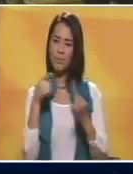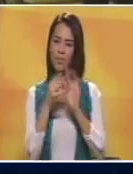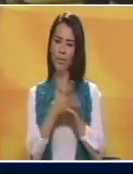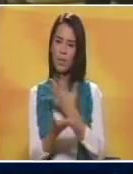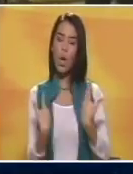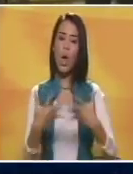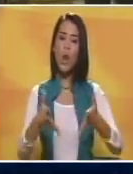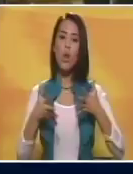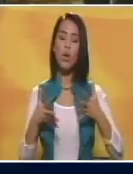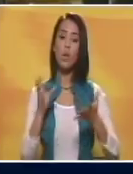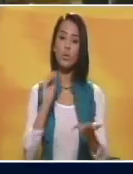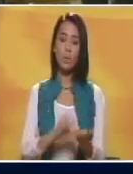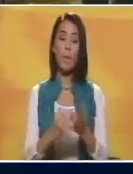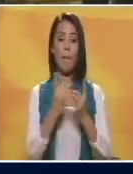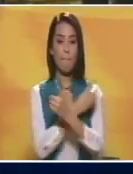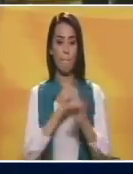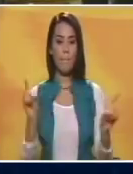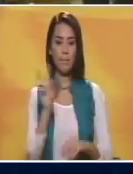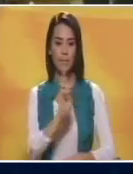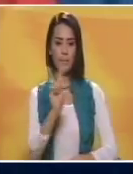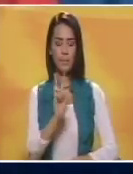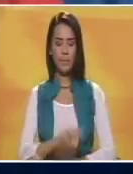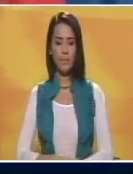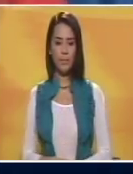el restablecimiento de la democracia venezolana.